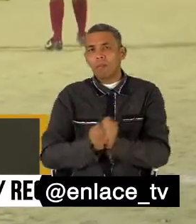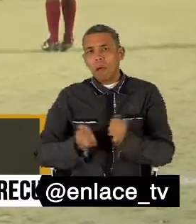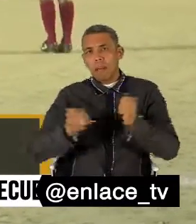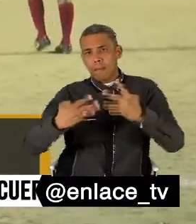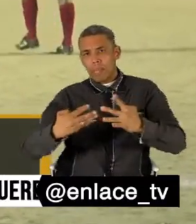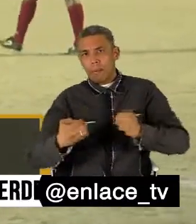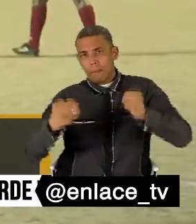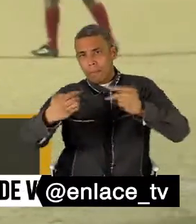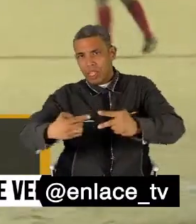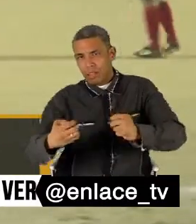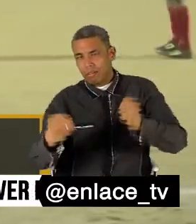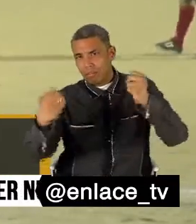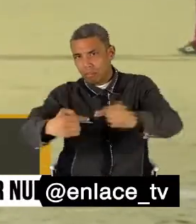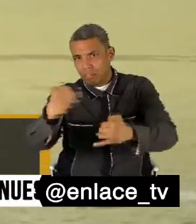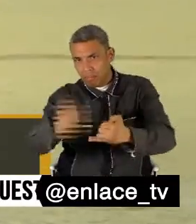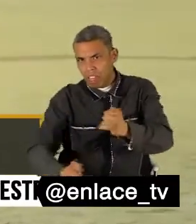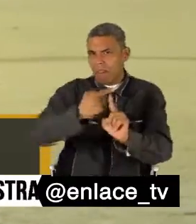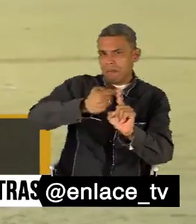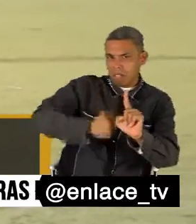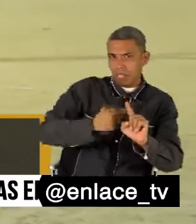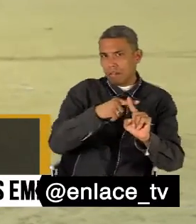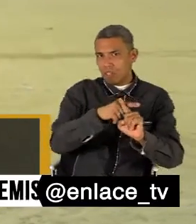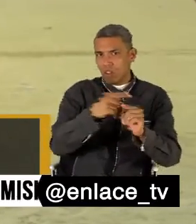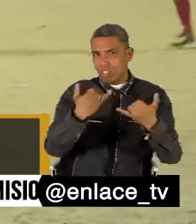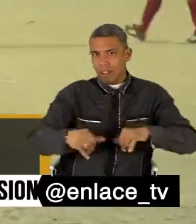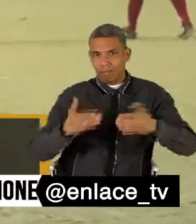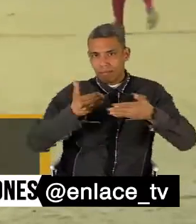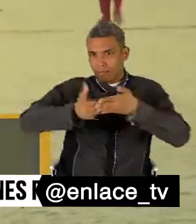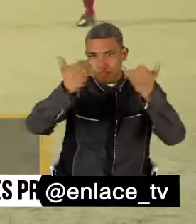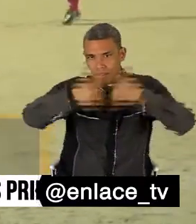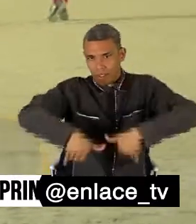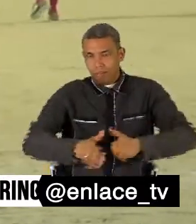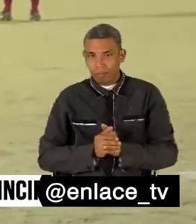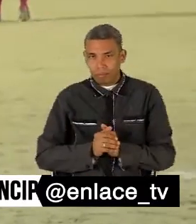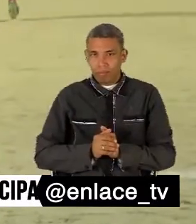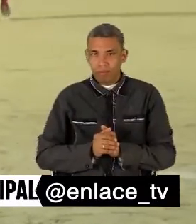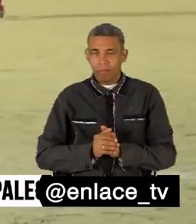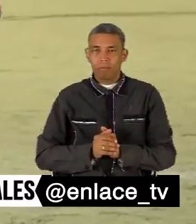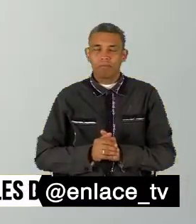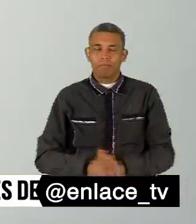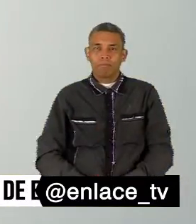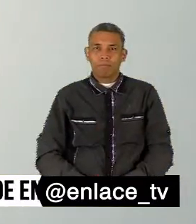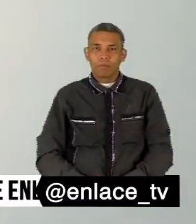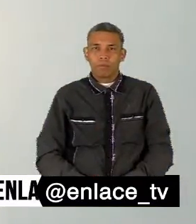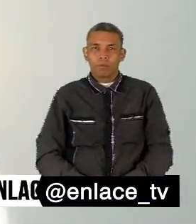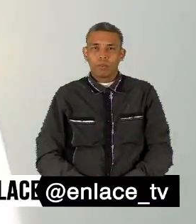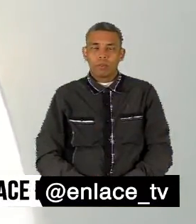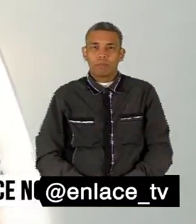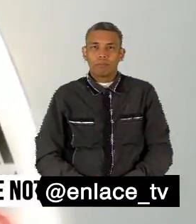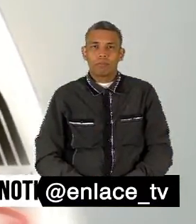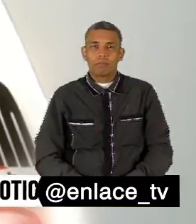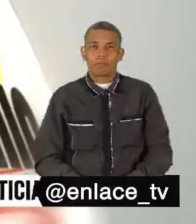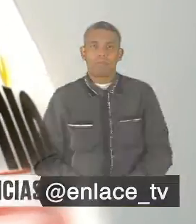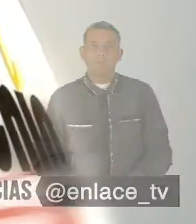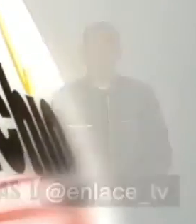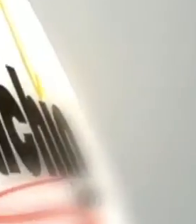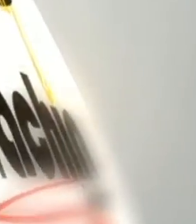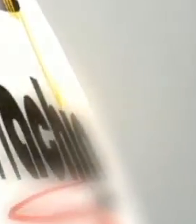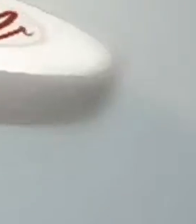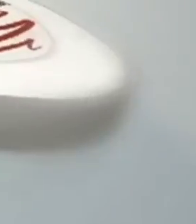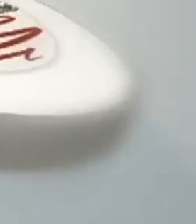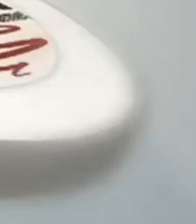medio estamos terminando este torneo. De acuerdo con los organizadores, el nivel técnico en ambos torneos es destacado. Hasta aquí los deportes, con